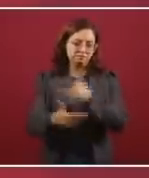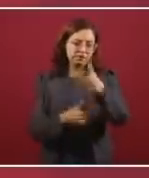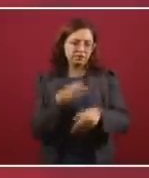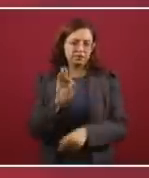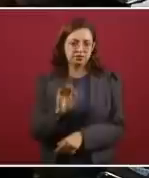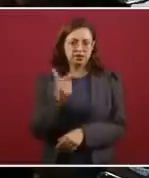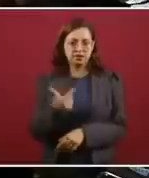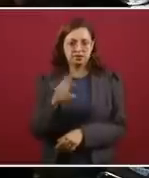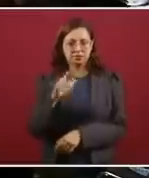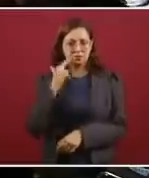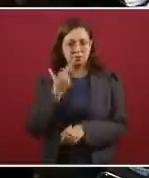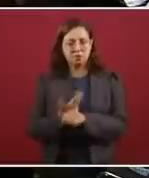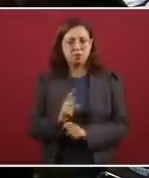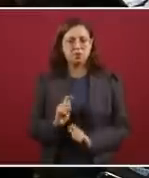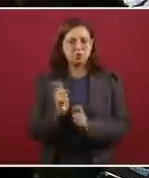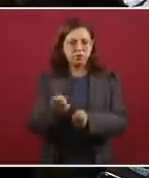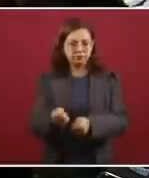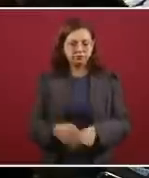de la República.